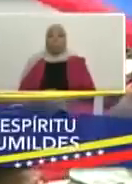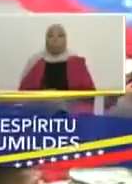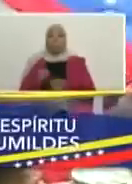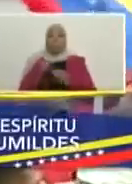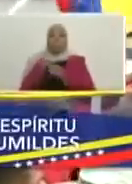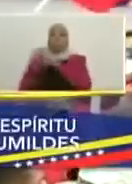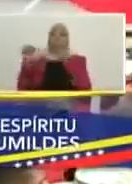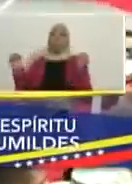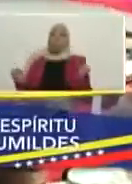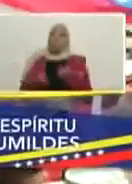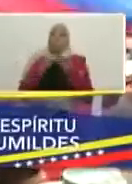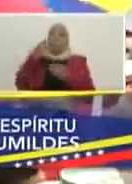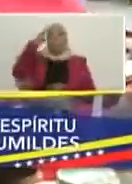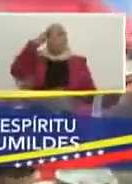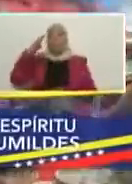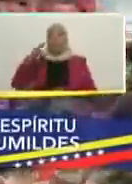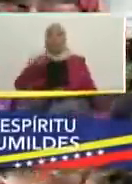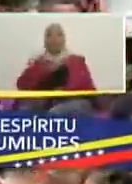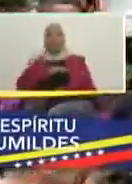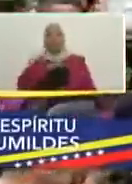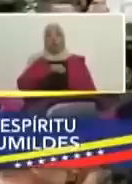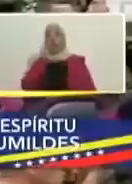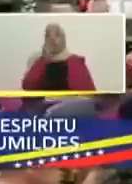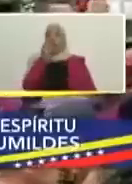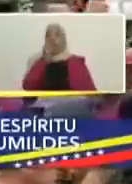líderes militares.